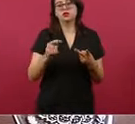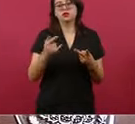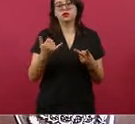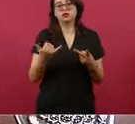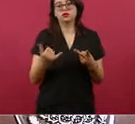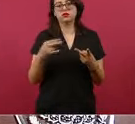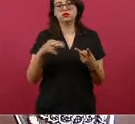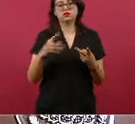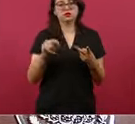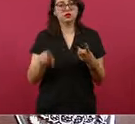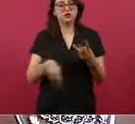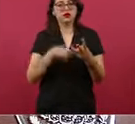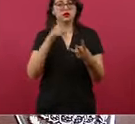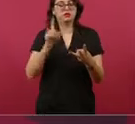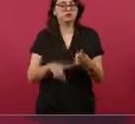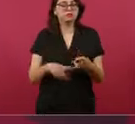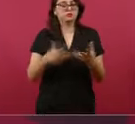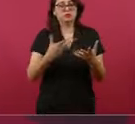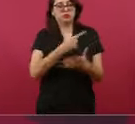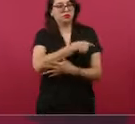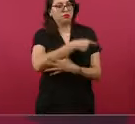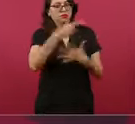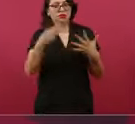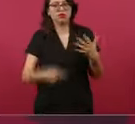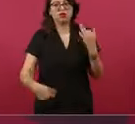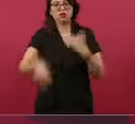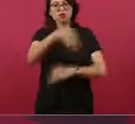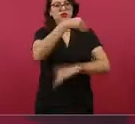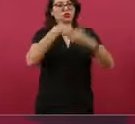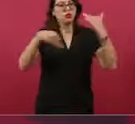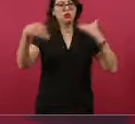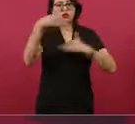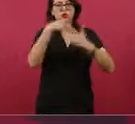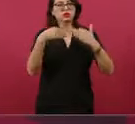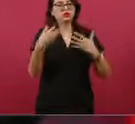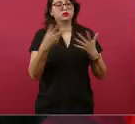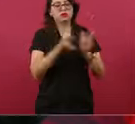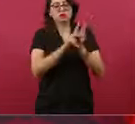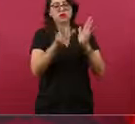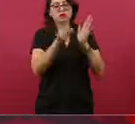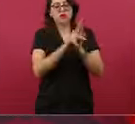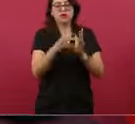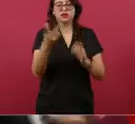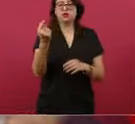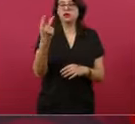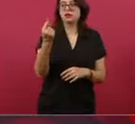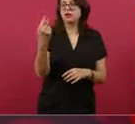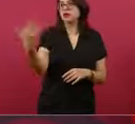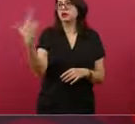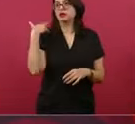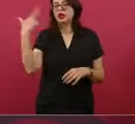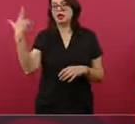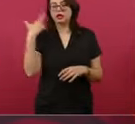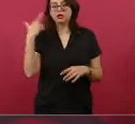y las cadenas de radio, de televisión. Pero miren